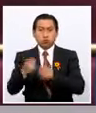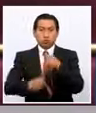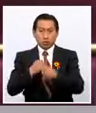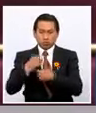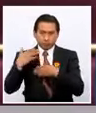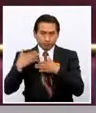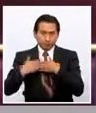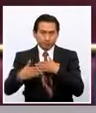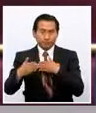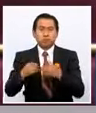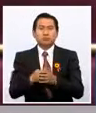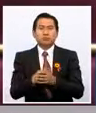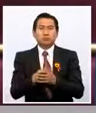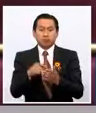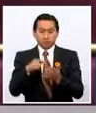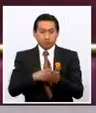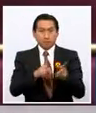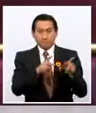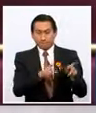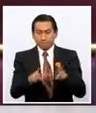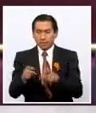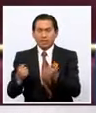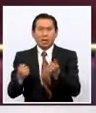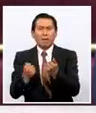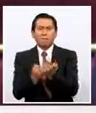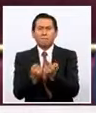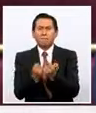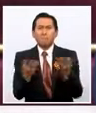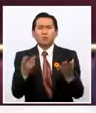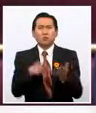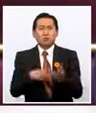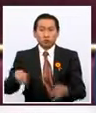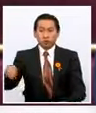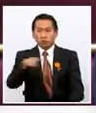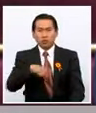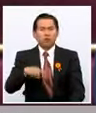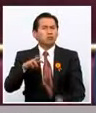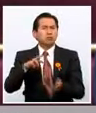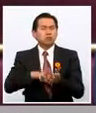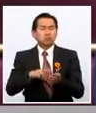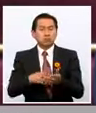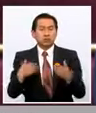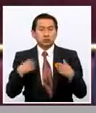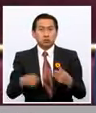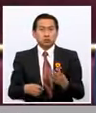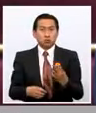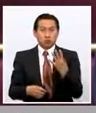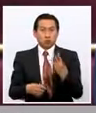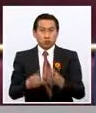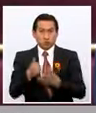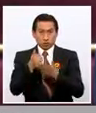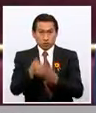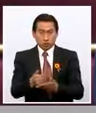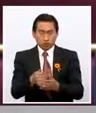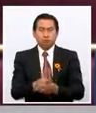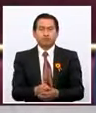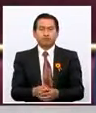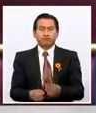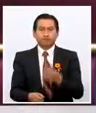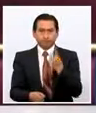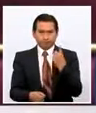entre estos planes de apoyo masivo al empleo destacan cuatro ayudas primero